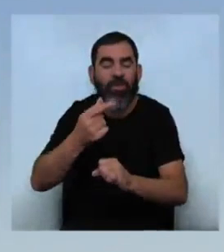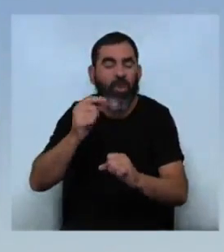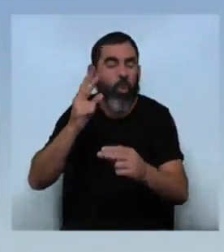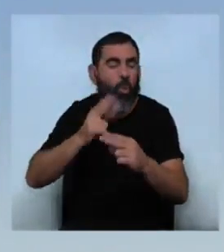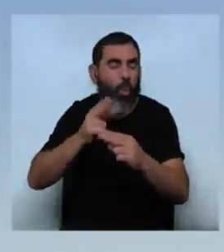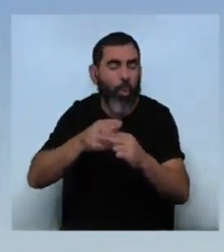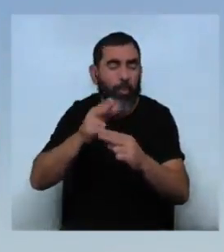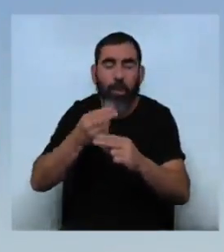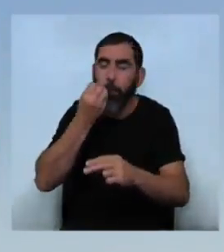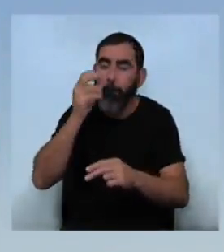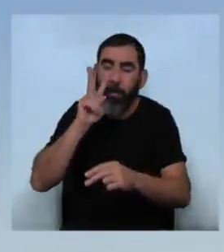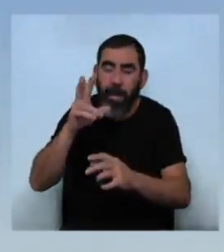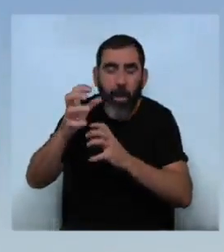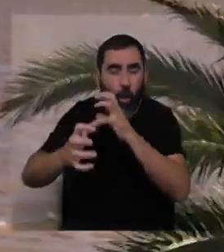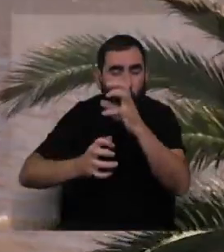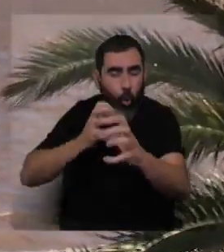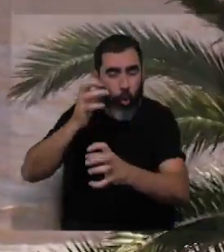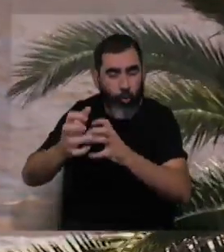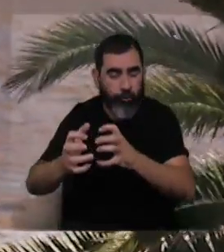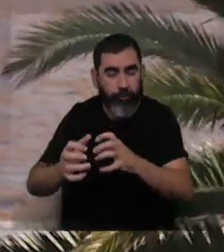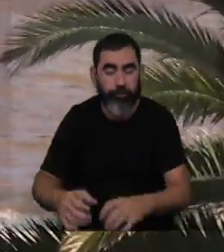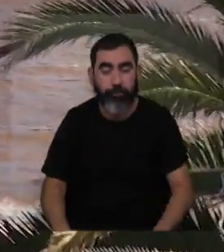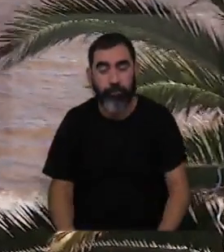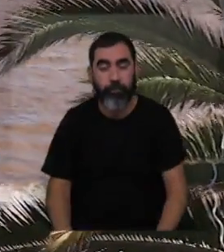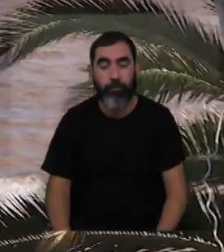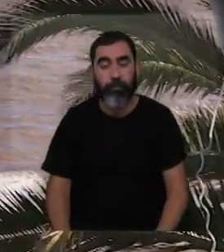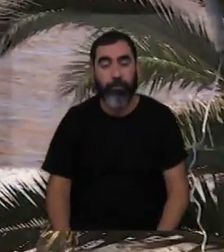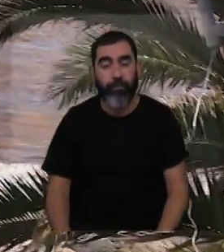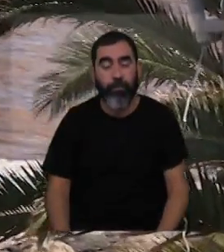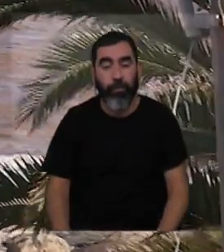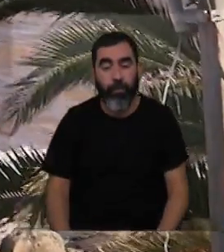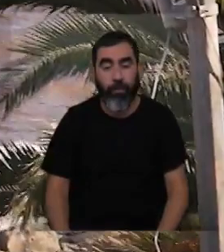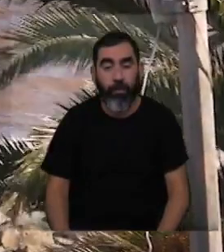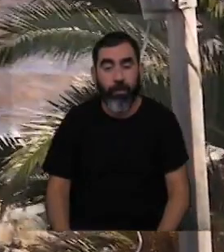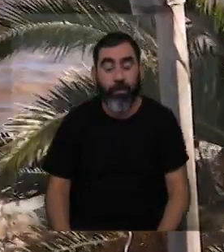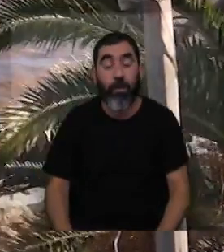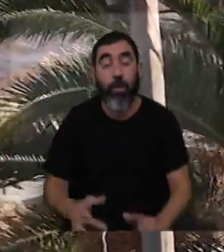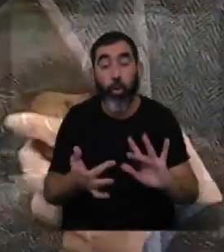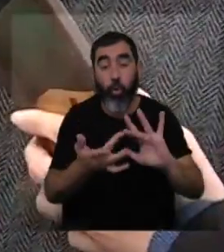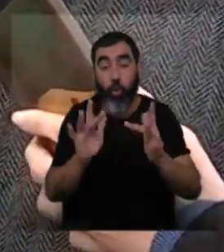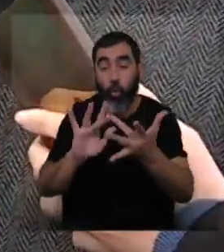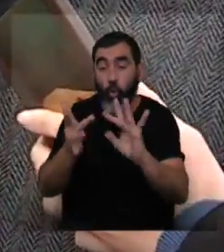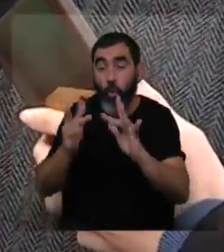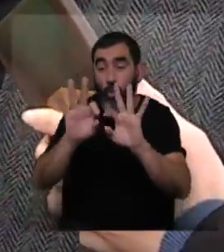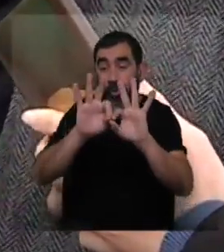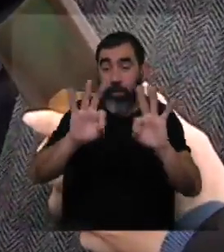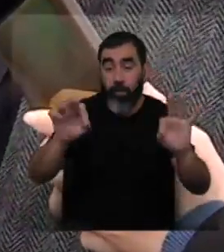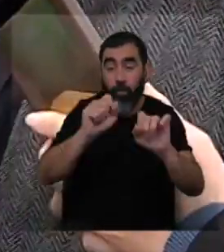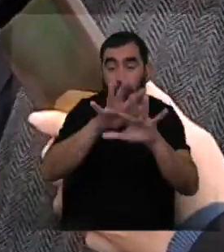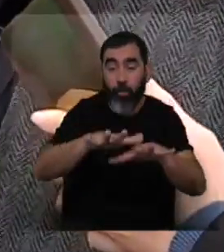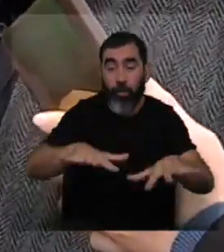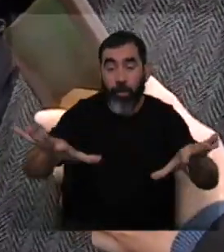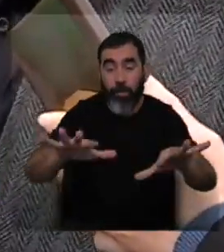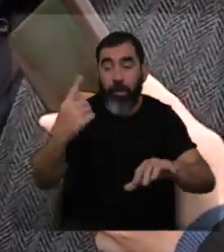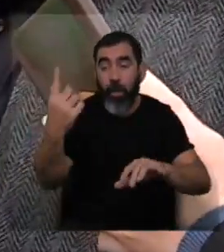cromática, se ven mejor en los colores y además, al estar todas comunicadas una red, van a ver que cada una de estas luminarias arriba